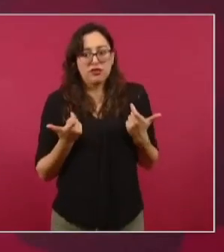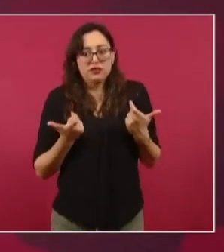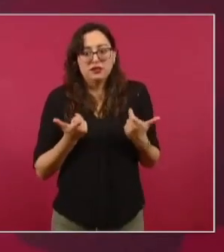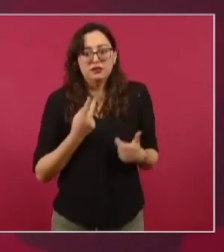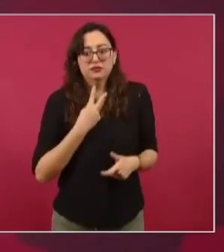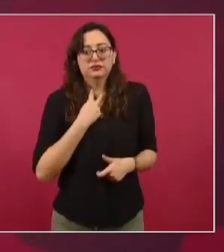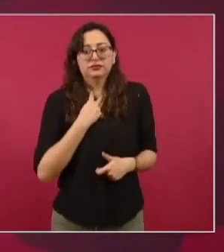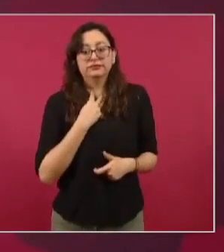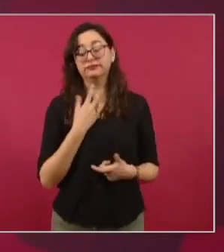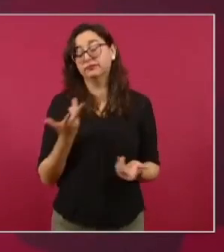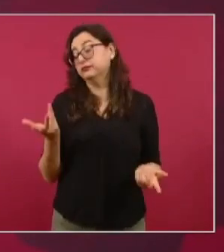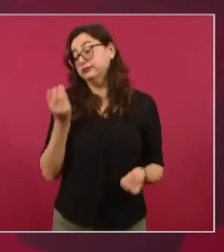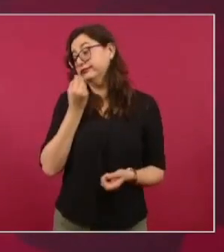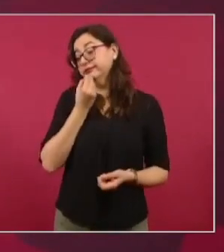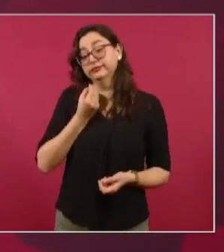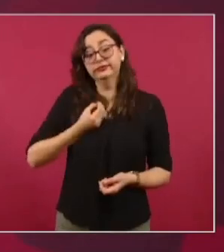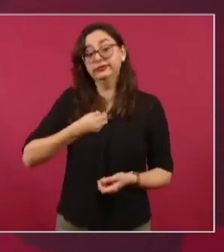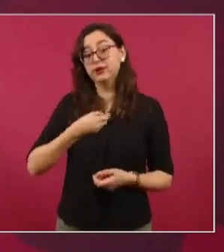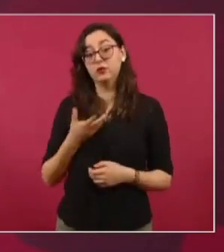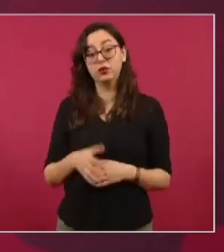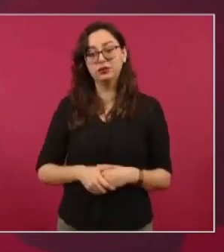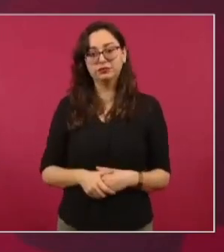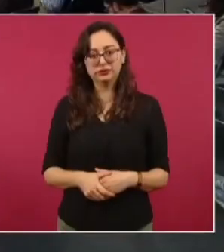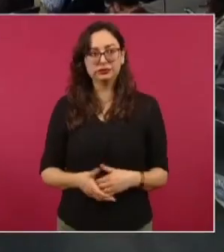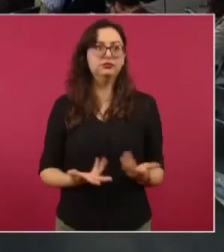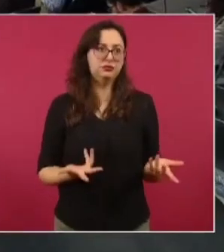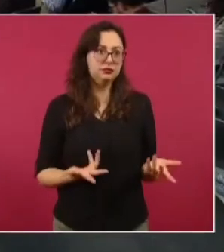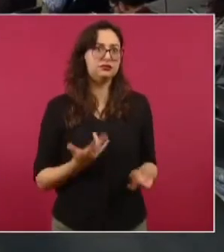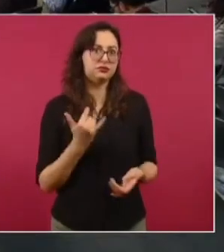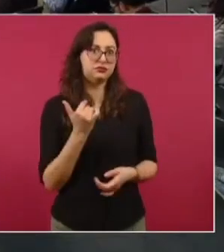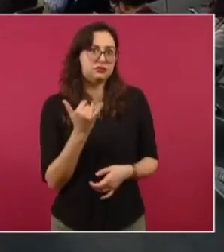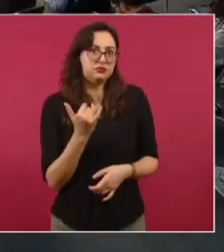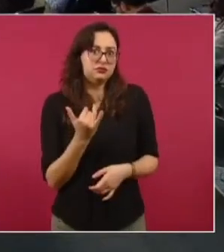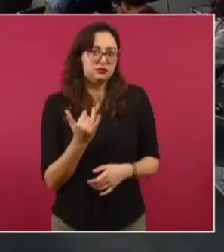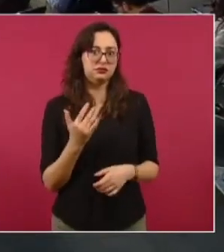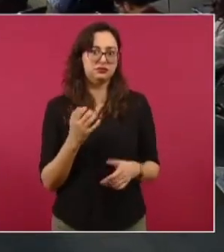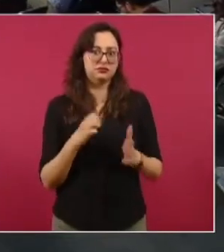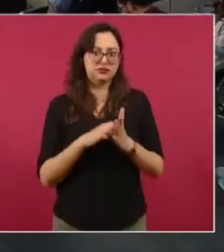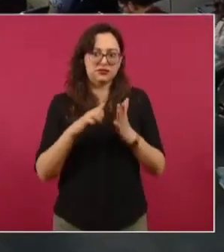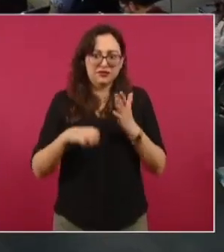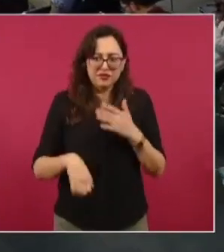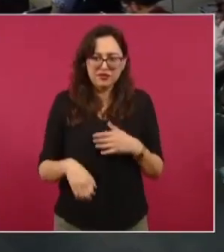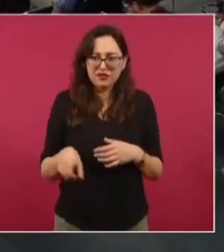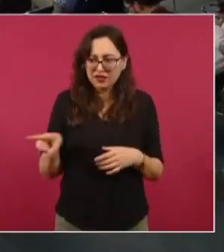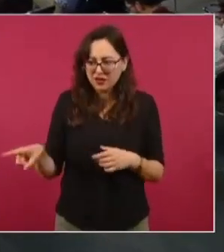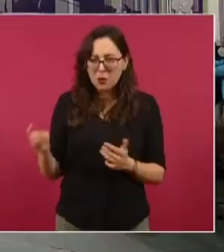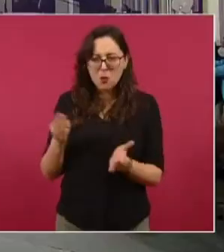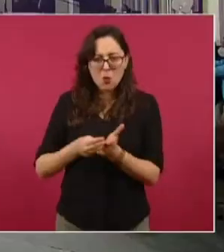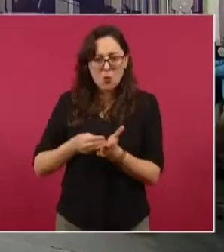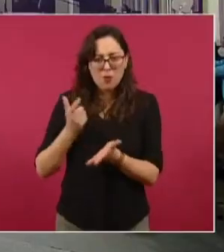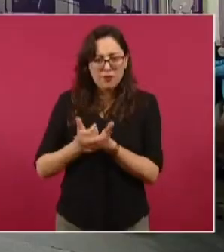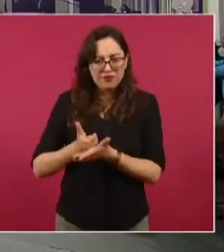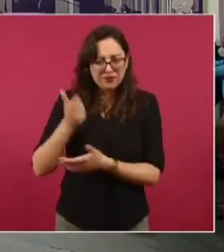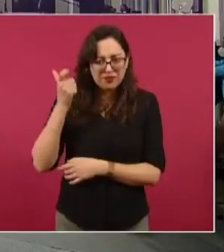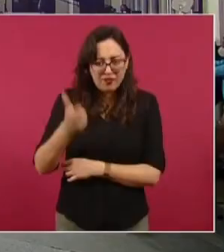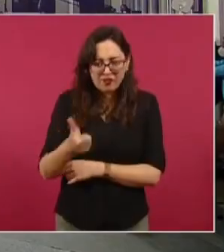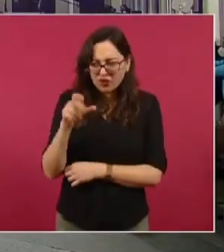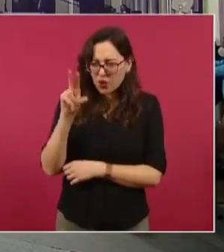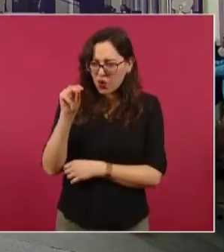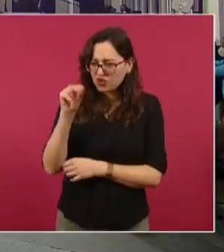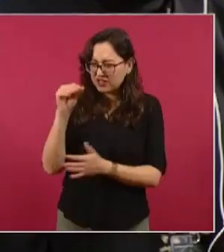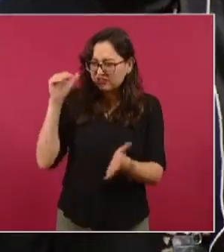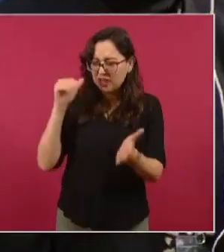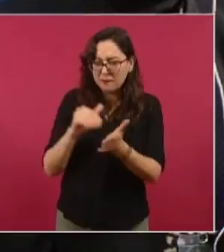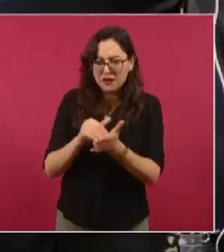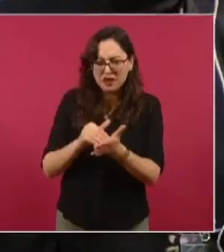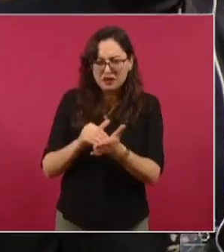su inocencia sí en este caso bueno pues una pedir 80 mil pesos para una reparación del daño